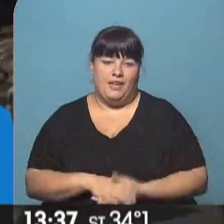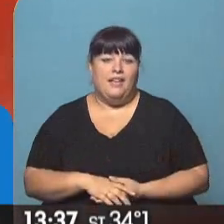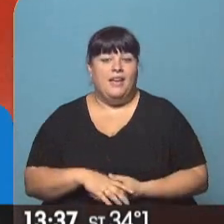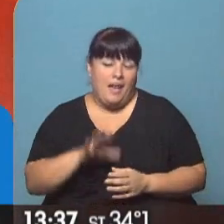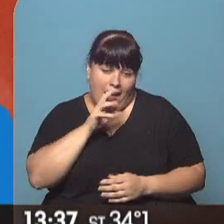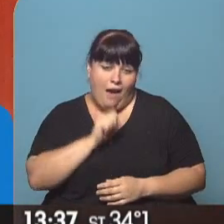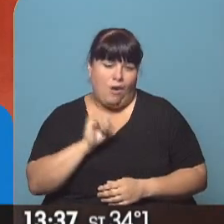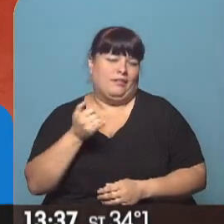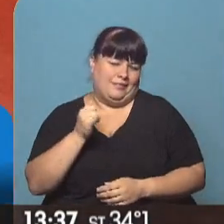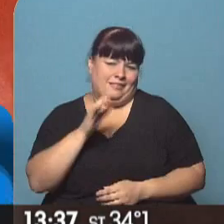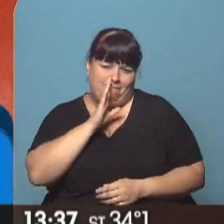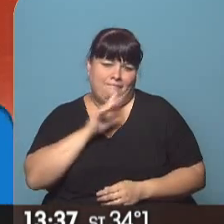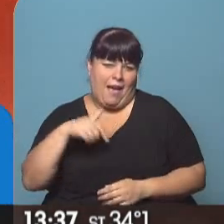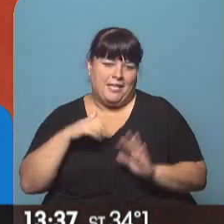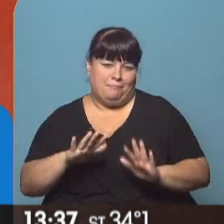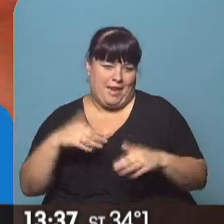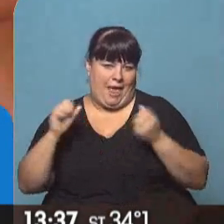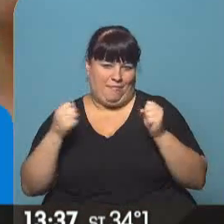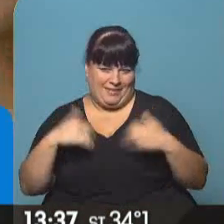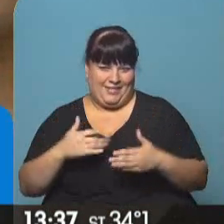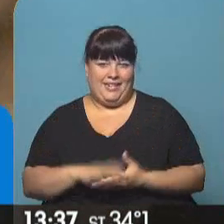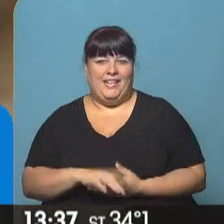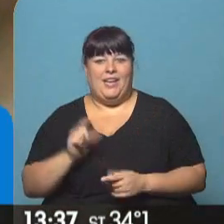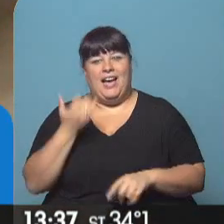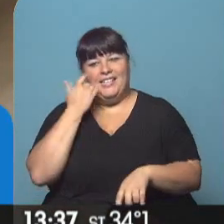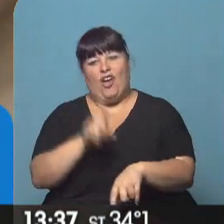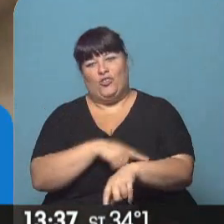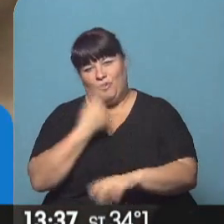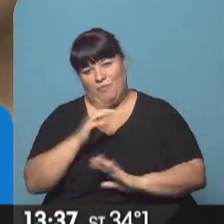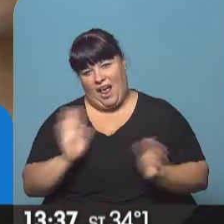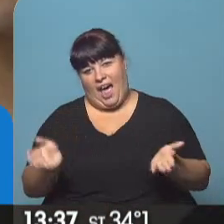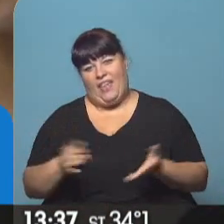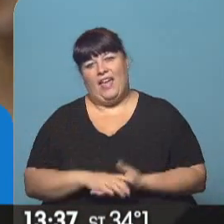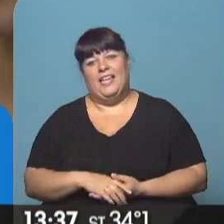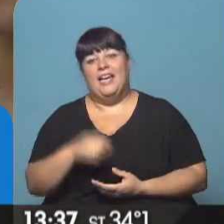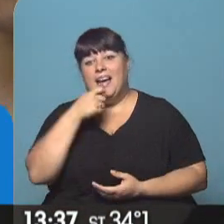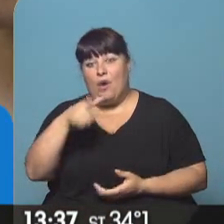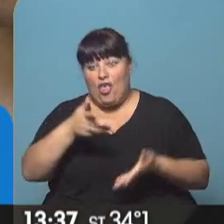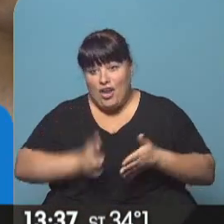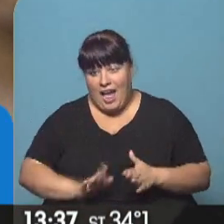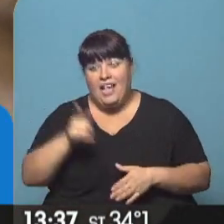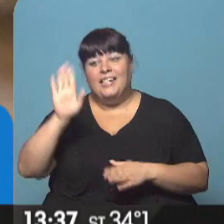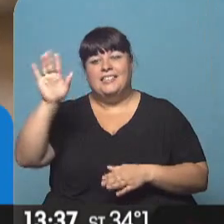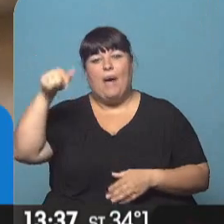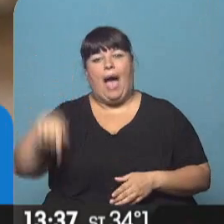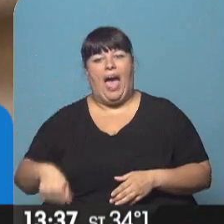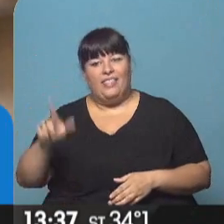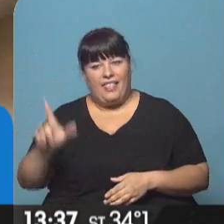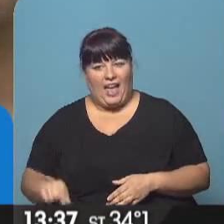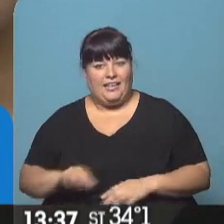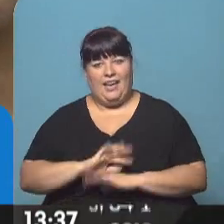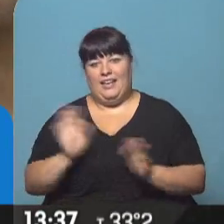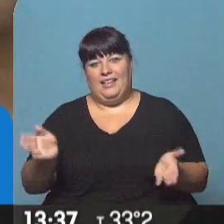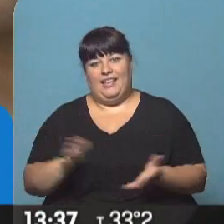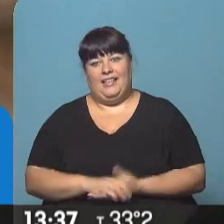lleva? Sí, sí, sí, acá lo esperamos con ansia. Un poco estamos acostumbradas, pero cuando ella nació estaba en la Antártida, así